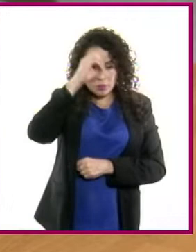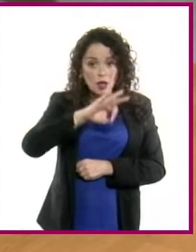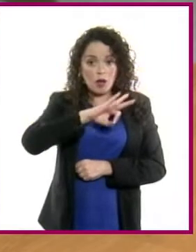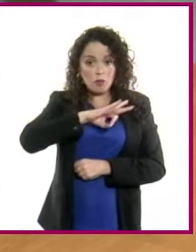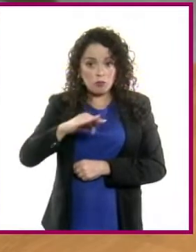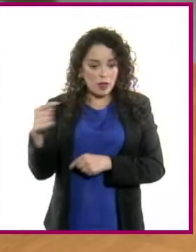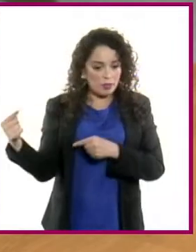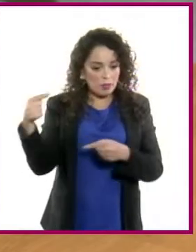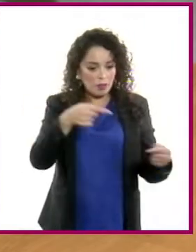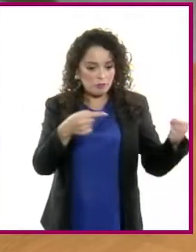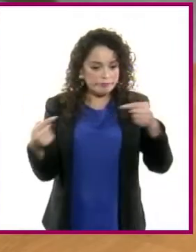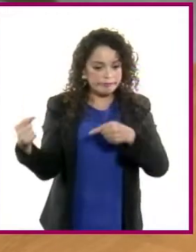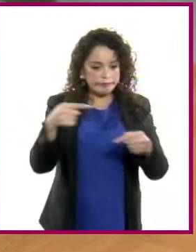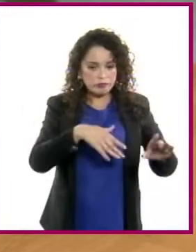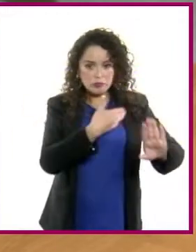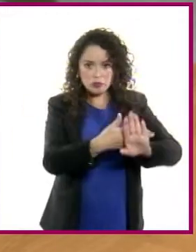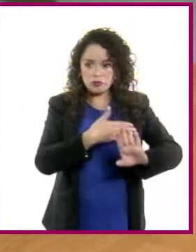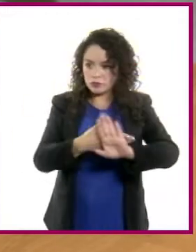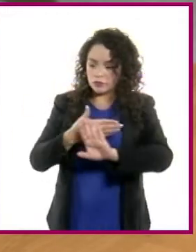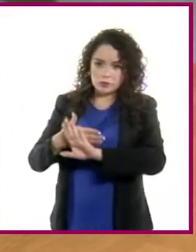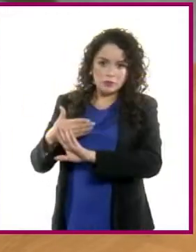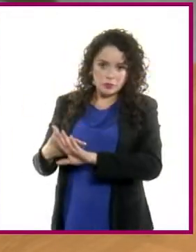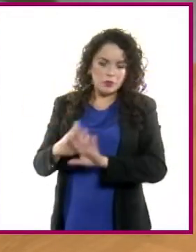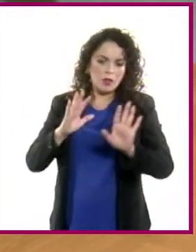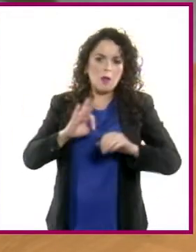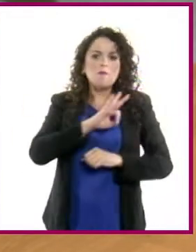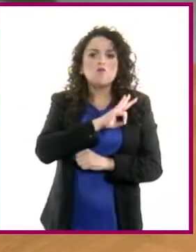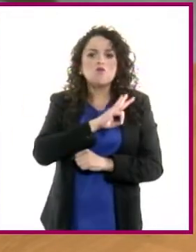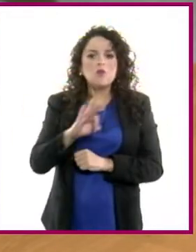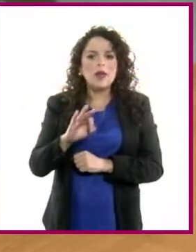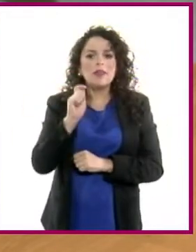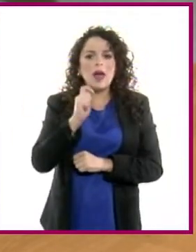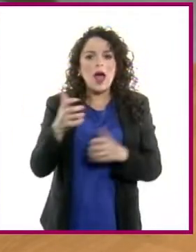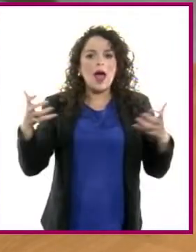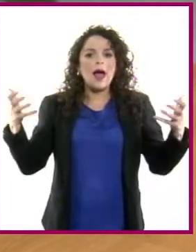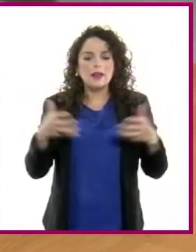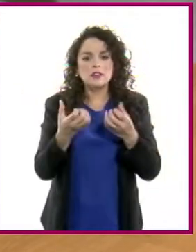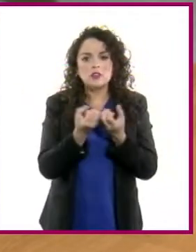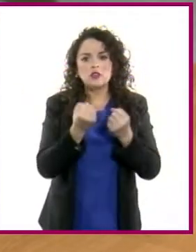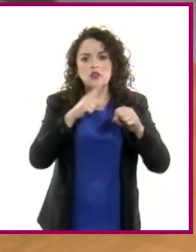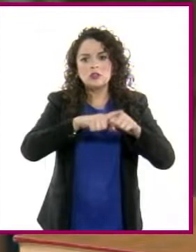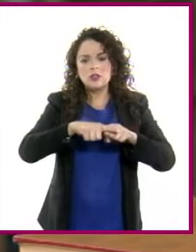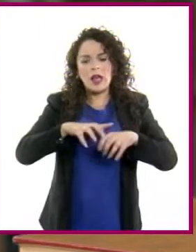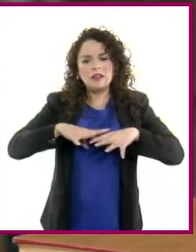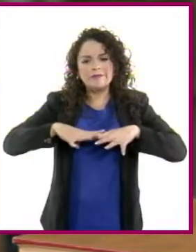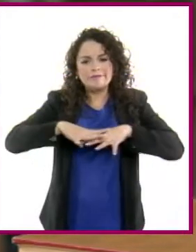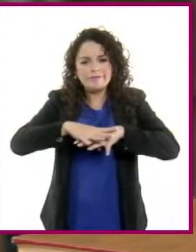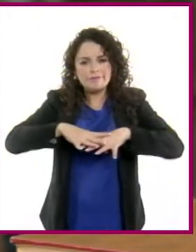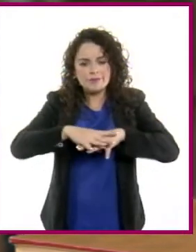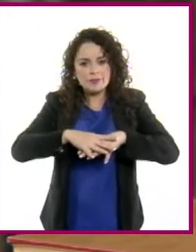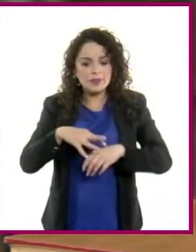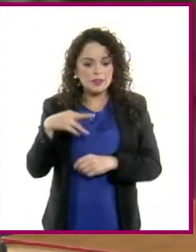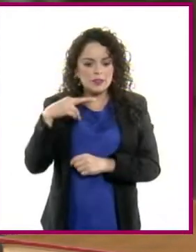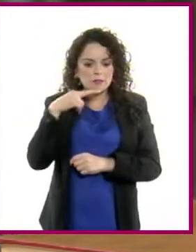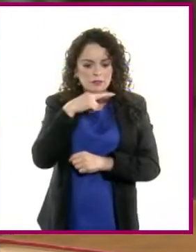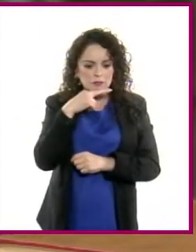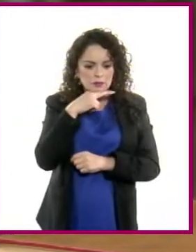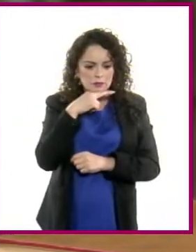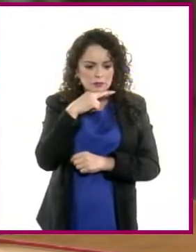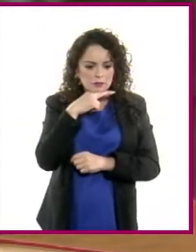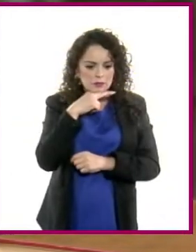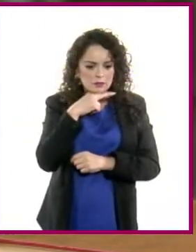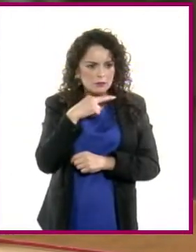los unos a los otros, podemos crear un tejido social que muy ¿Un prontamente... tejido